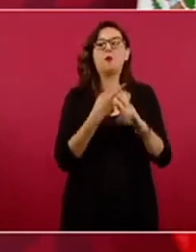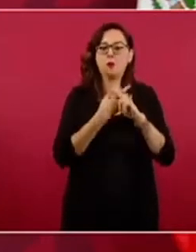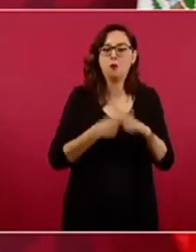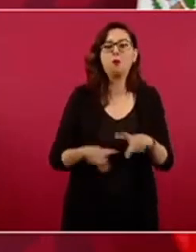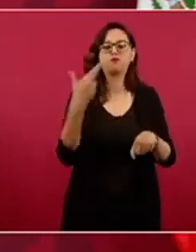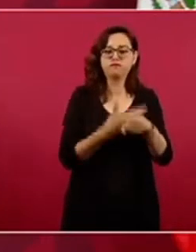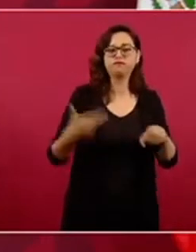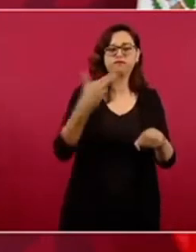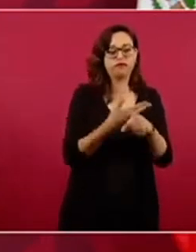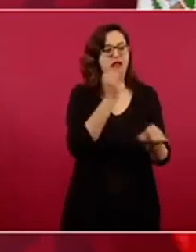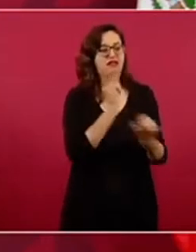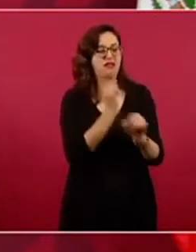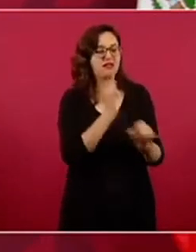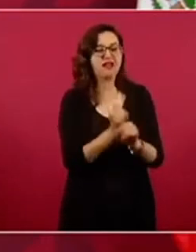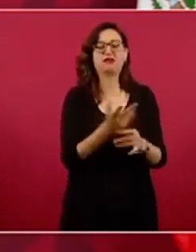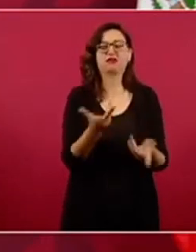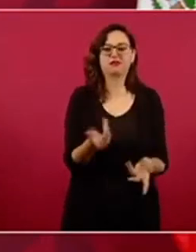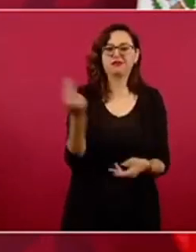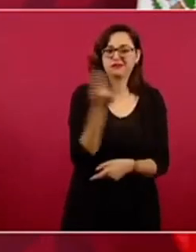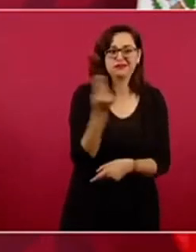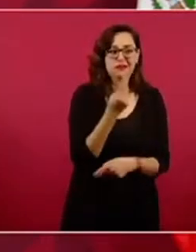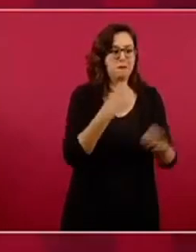una empresa de telecomunicaciones